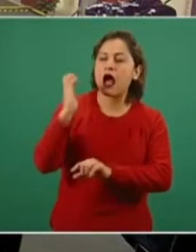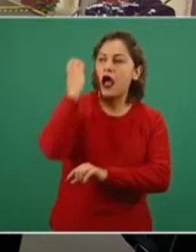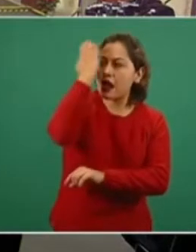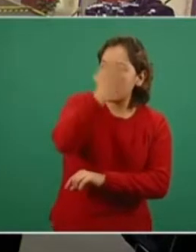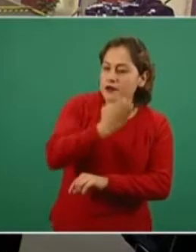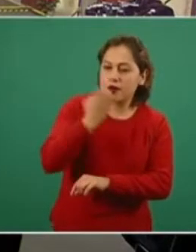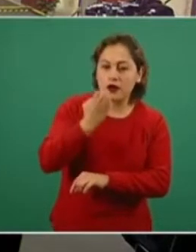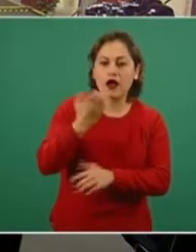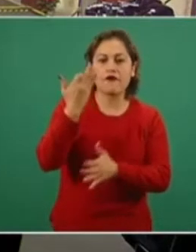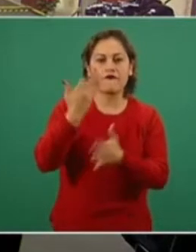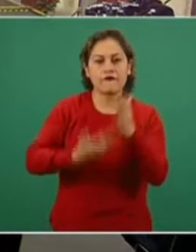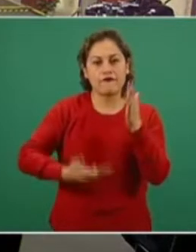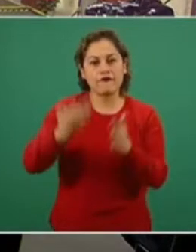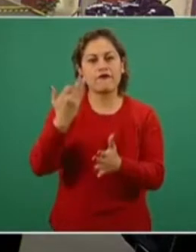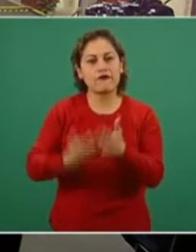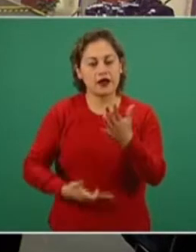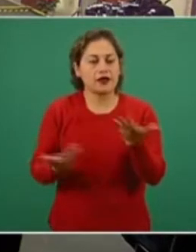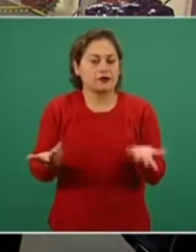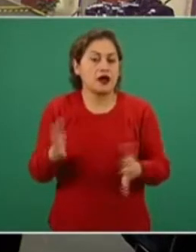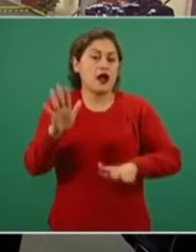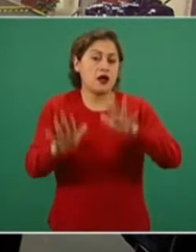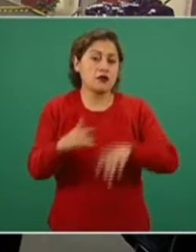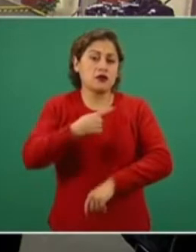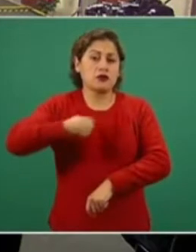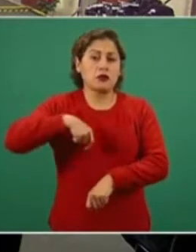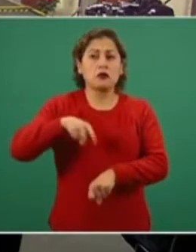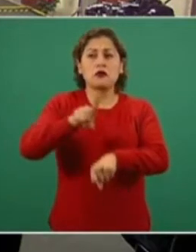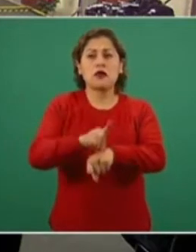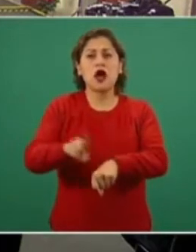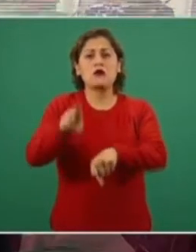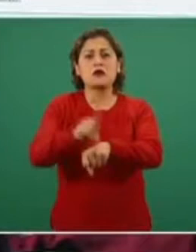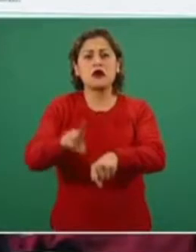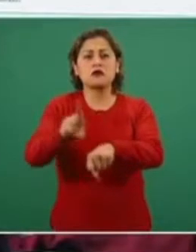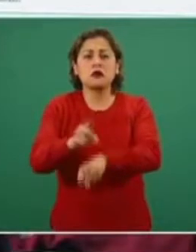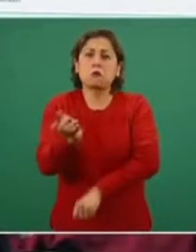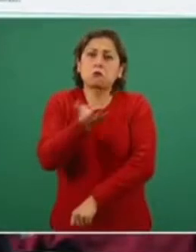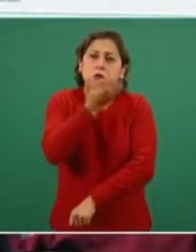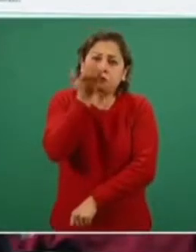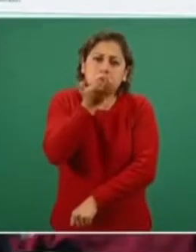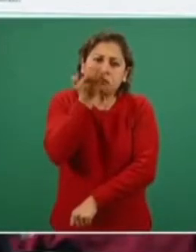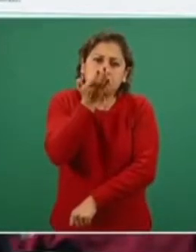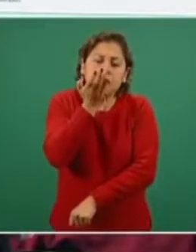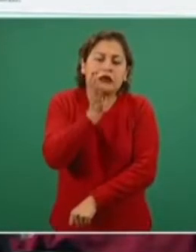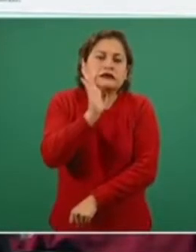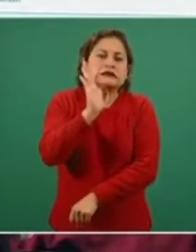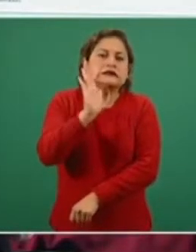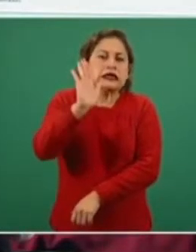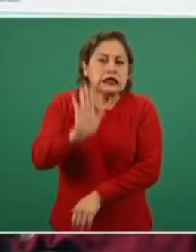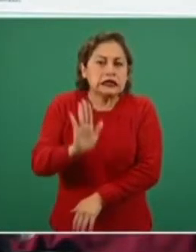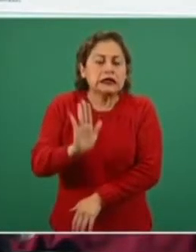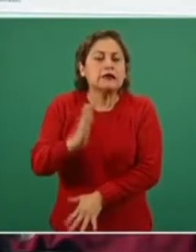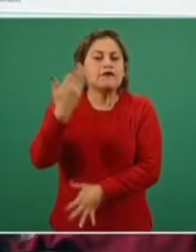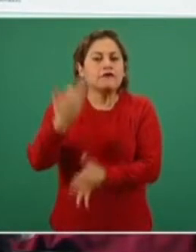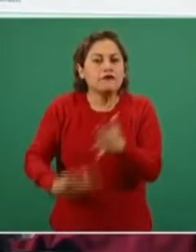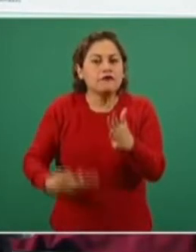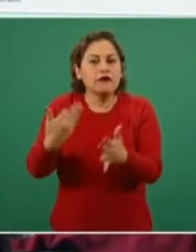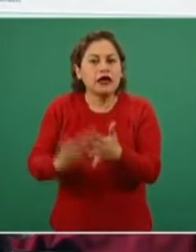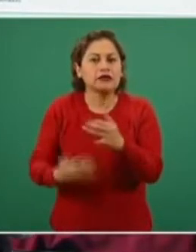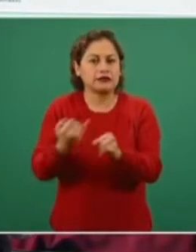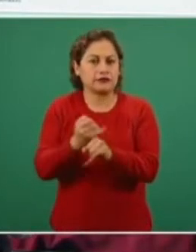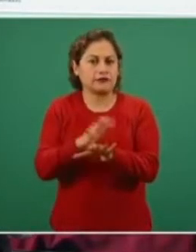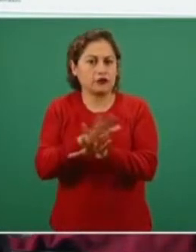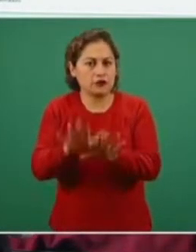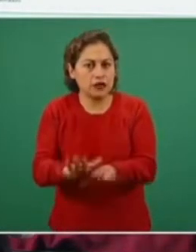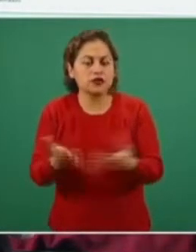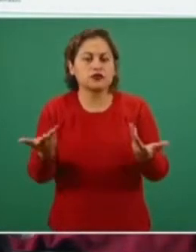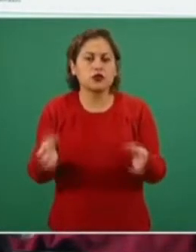rutinario que de repente puede ser que no demos un seguimiento adecuado, no tanto de